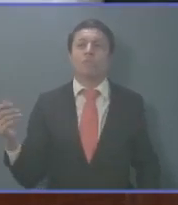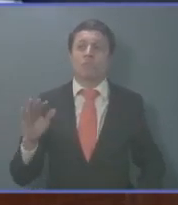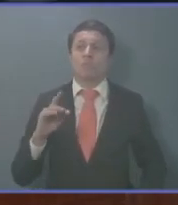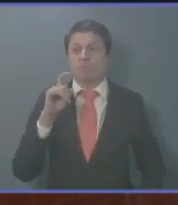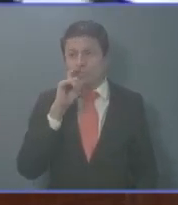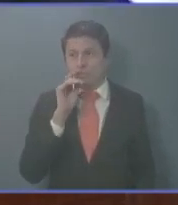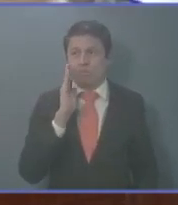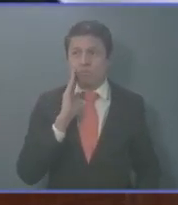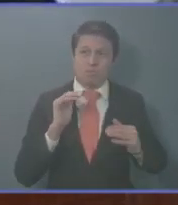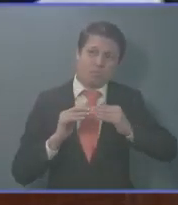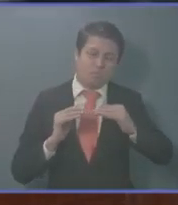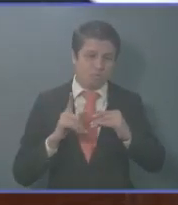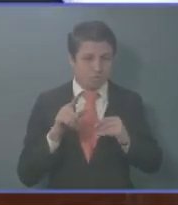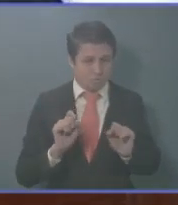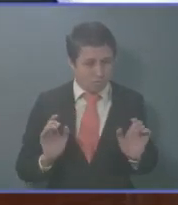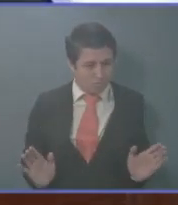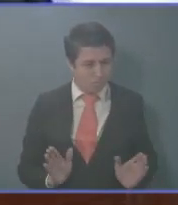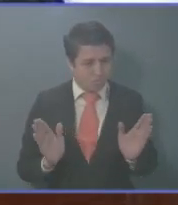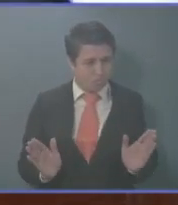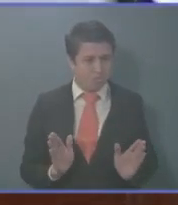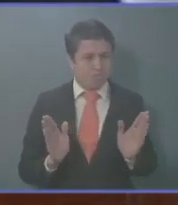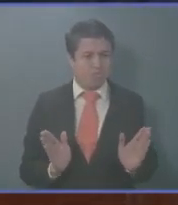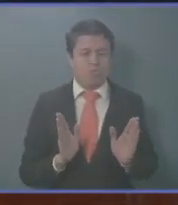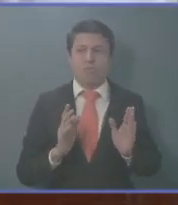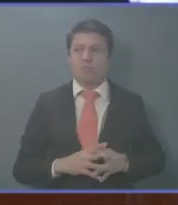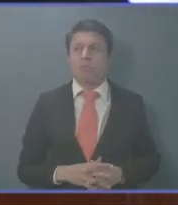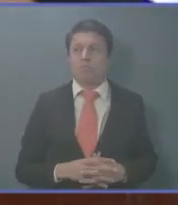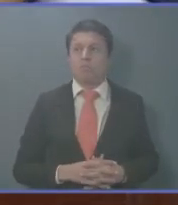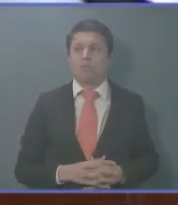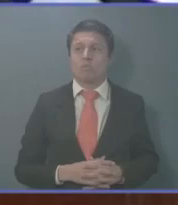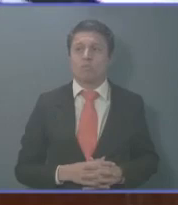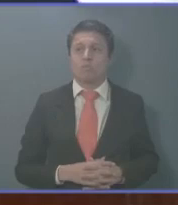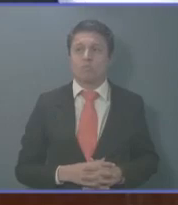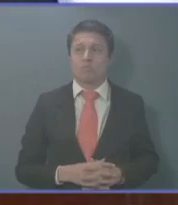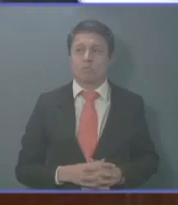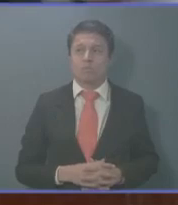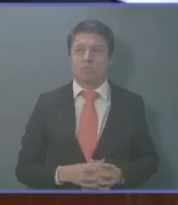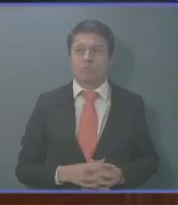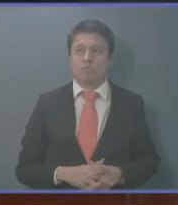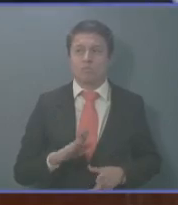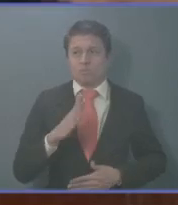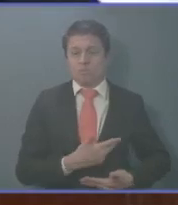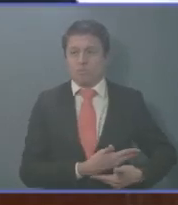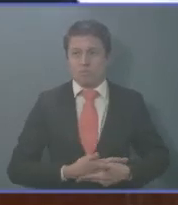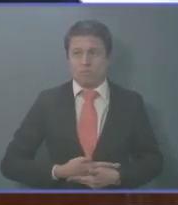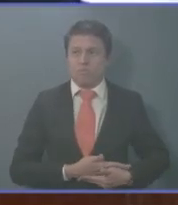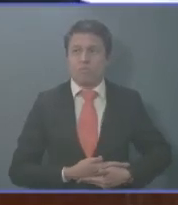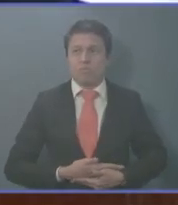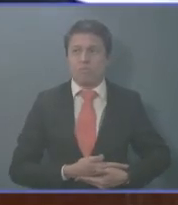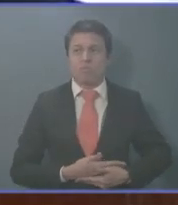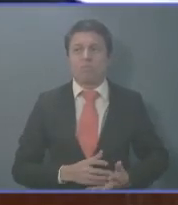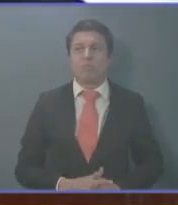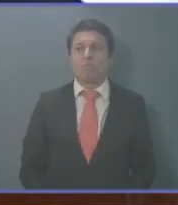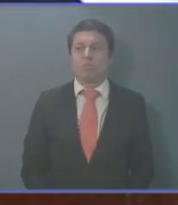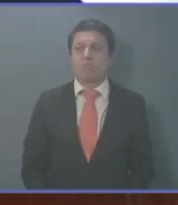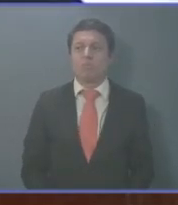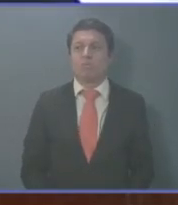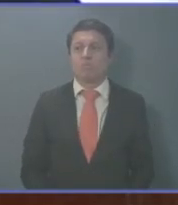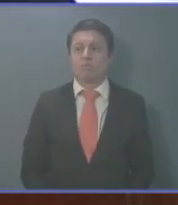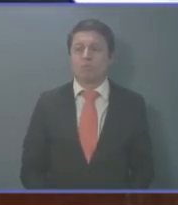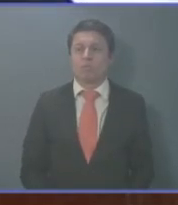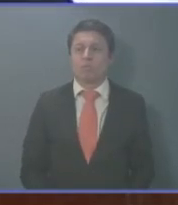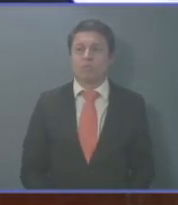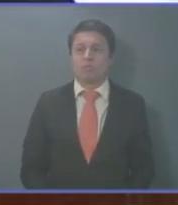solteras tengan también ese incentivo, porque están arriesgando definitivamente y dejar incluso a sus hijos ahí. Así